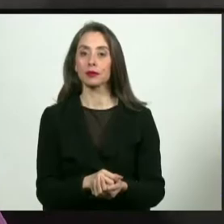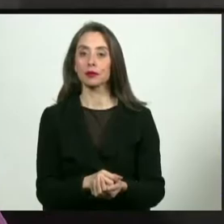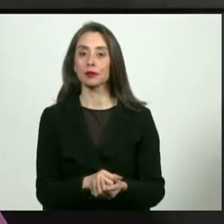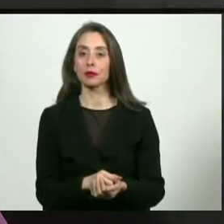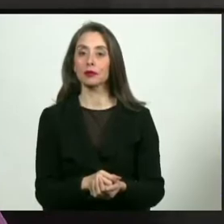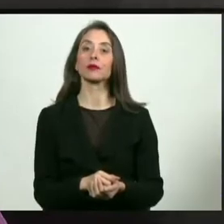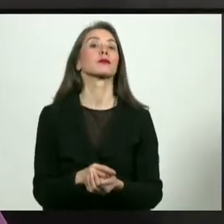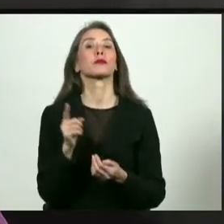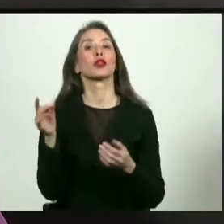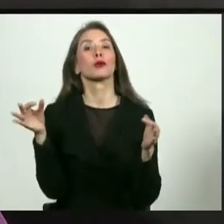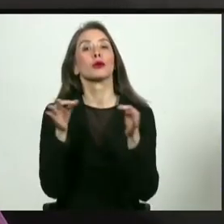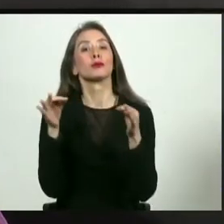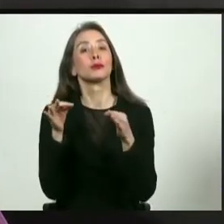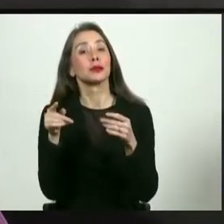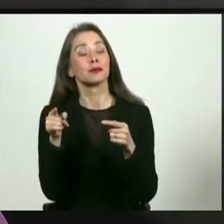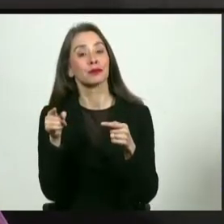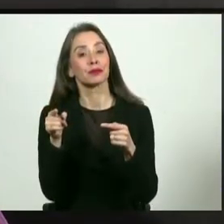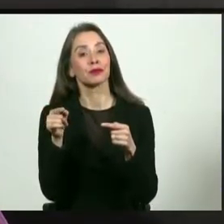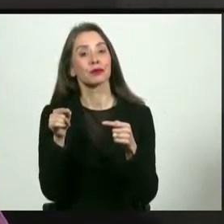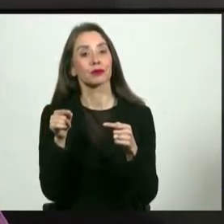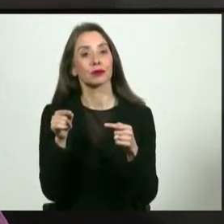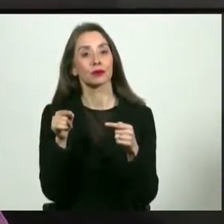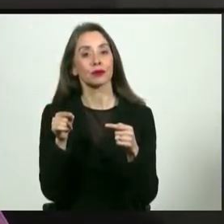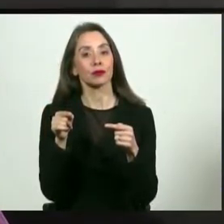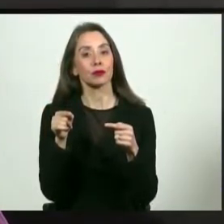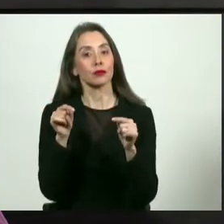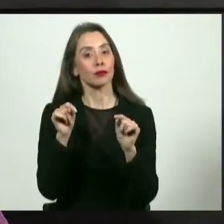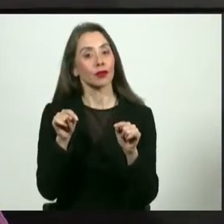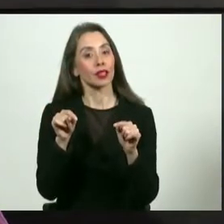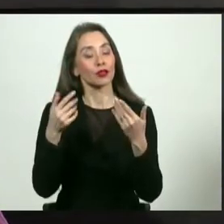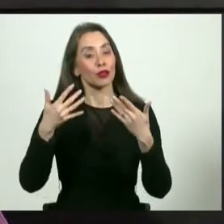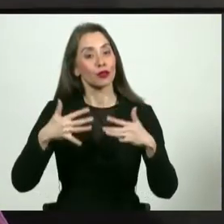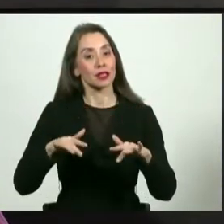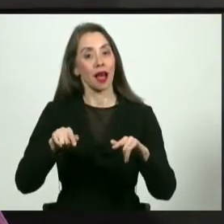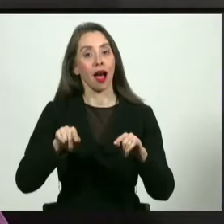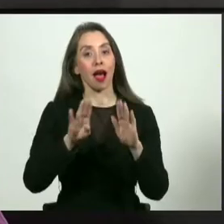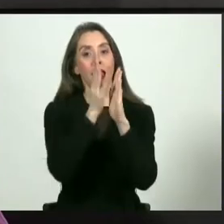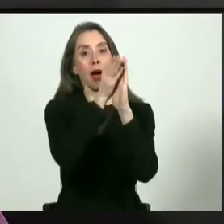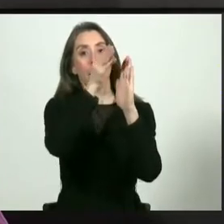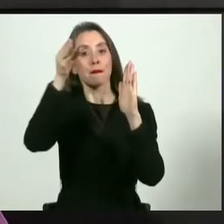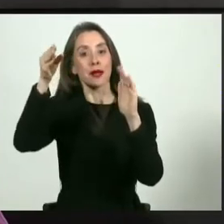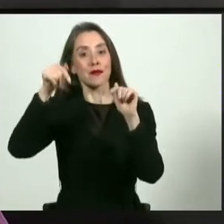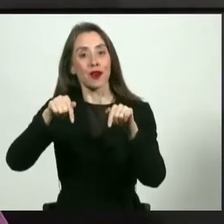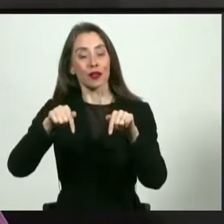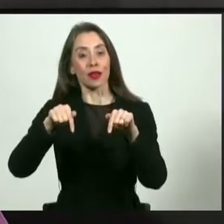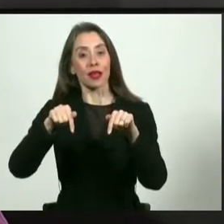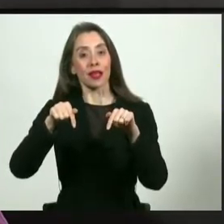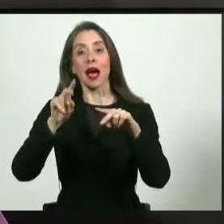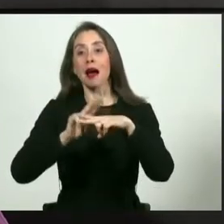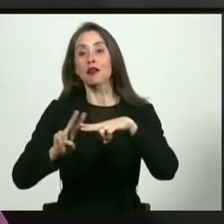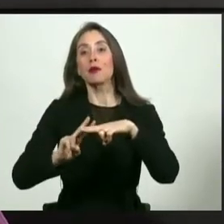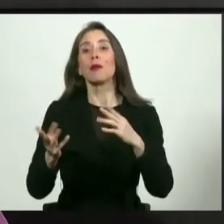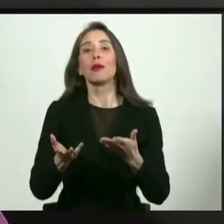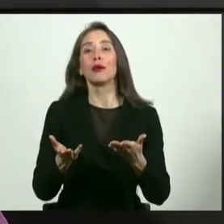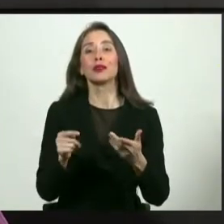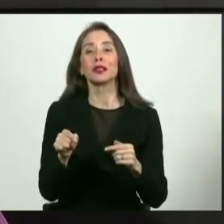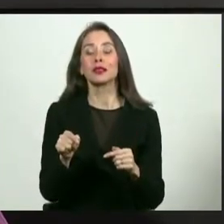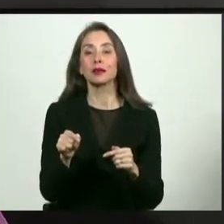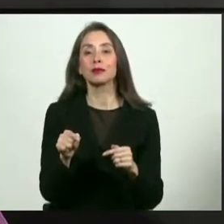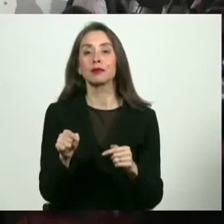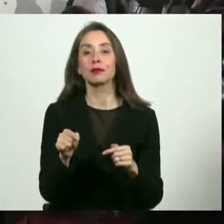como introducción en este esquema que se ha adoptado aquí en la Biblioteca del Congreso, que es